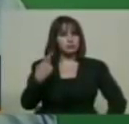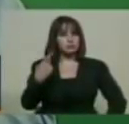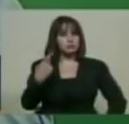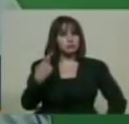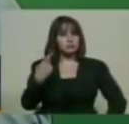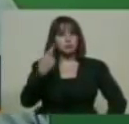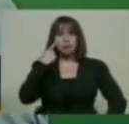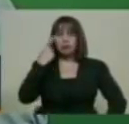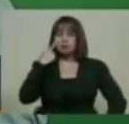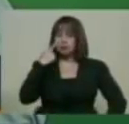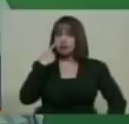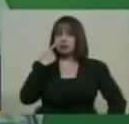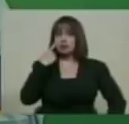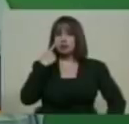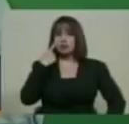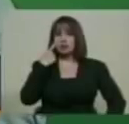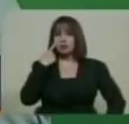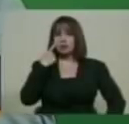Pendientes.